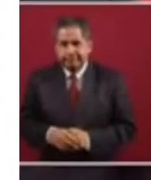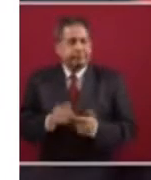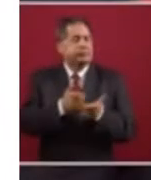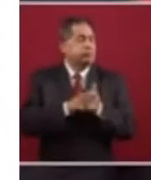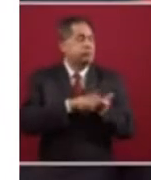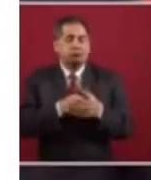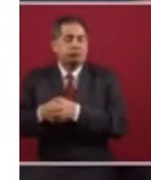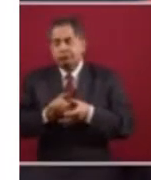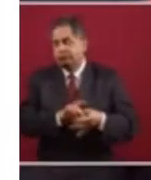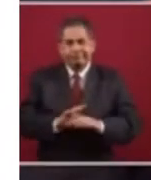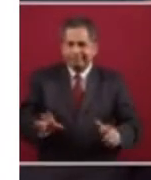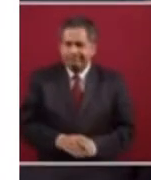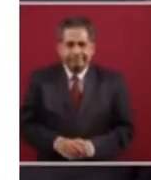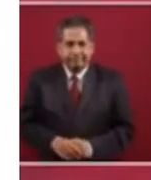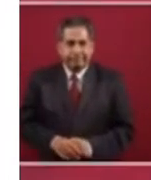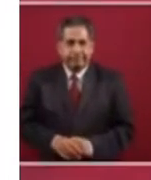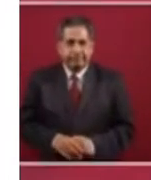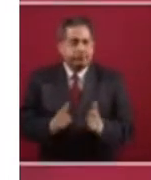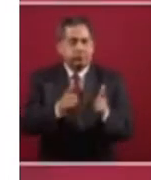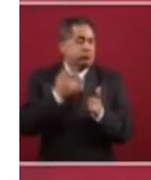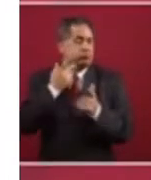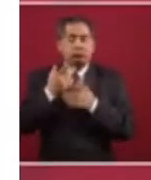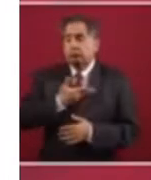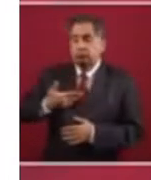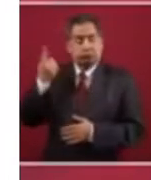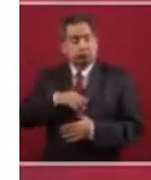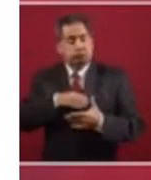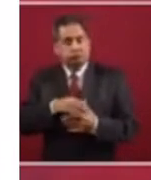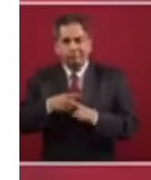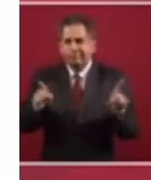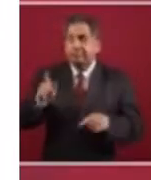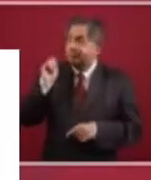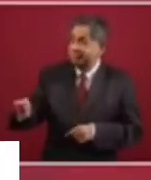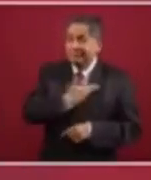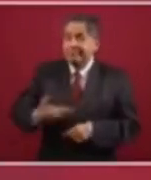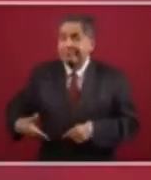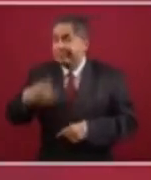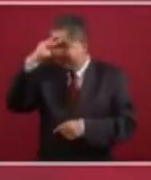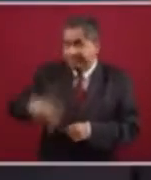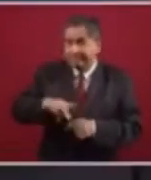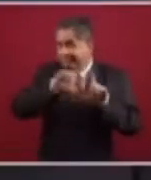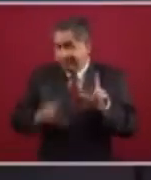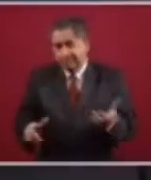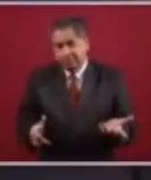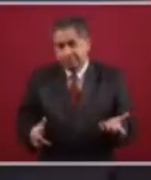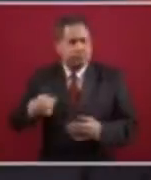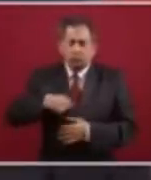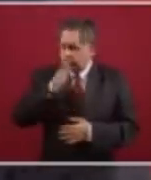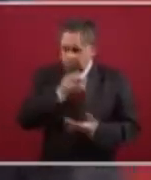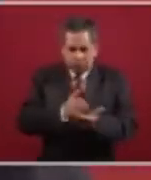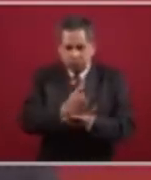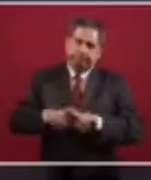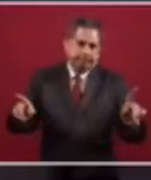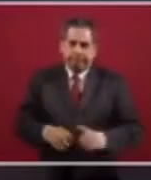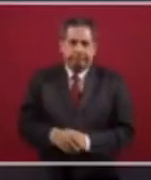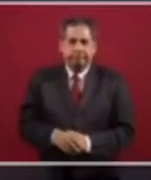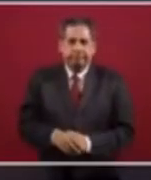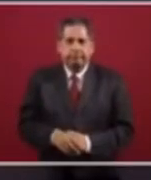facción, de partidos, no jefes de Estado. No podemos estar